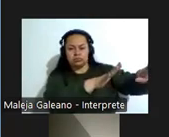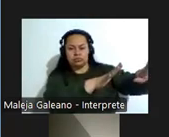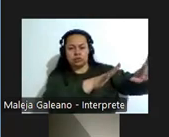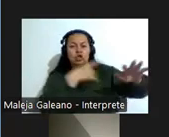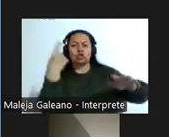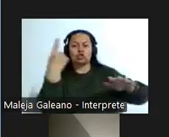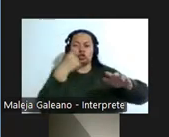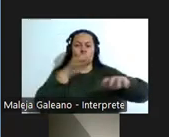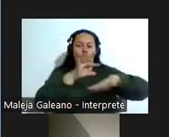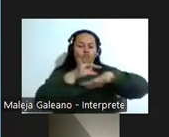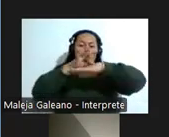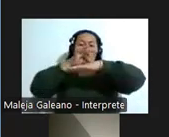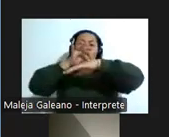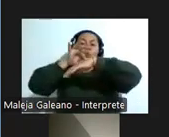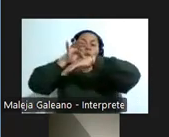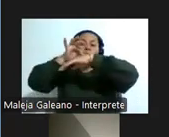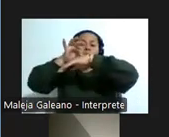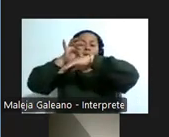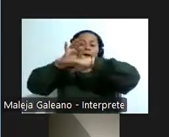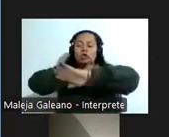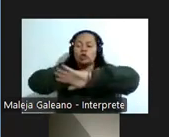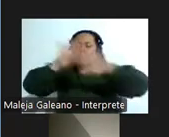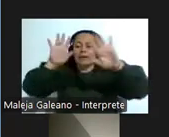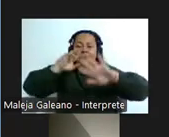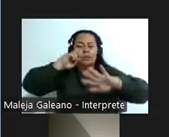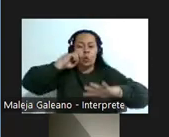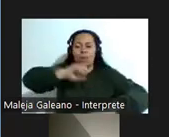el cuero, digo yo, ¿no? Como lo humano.